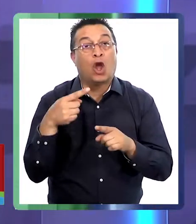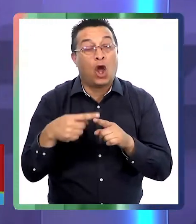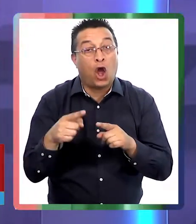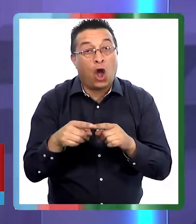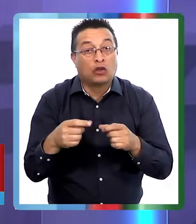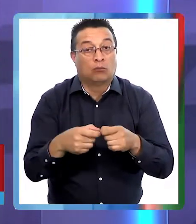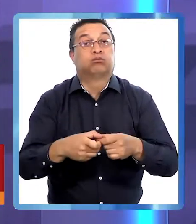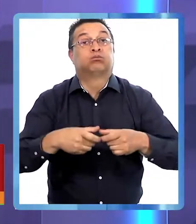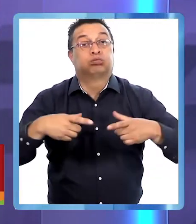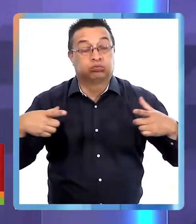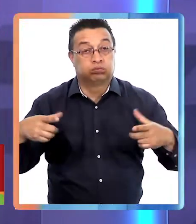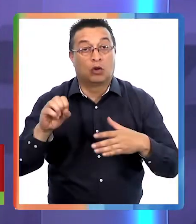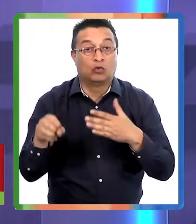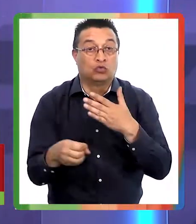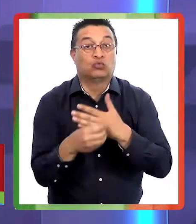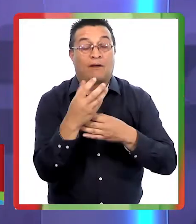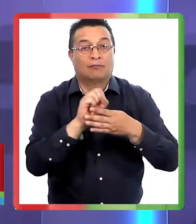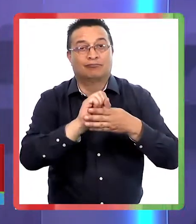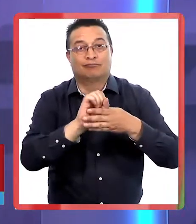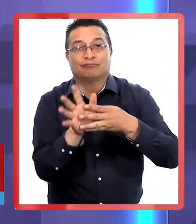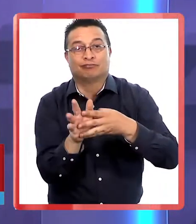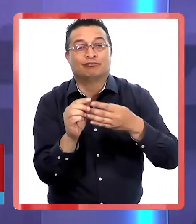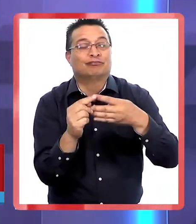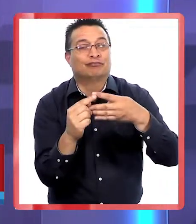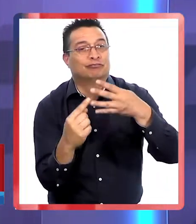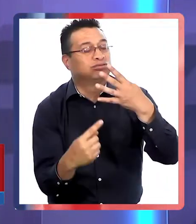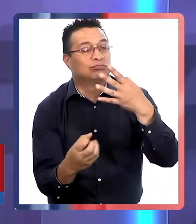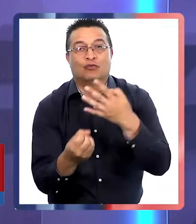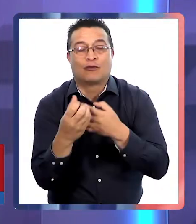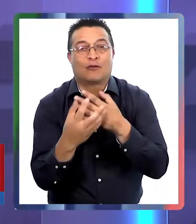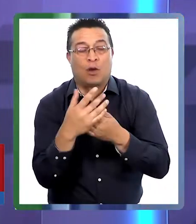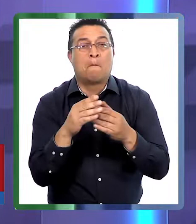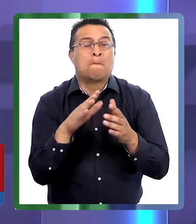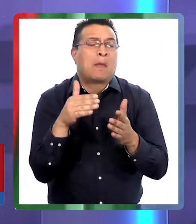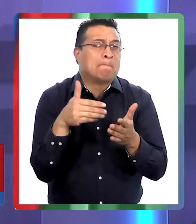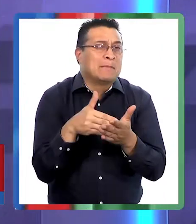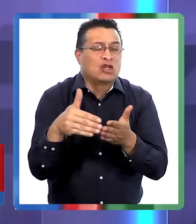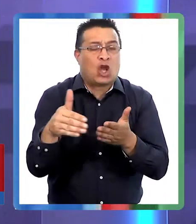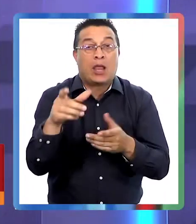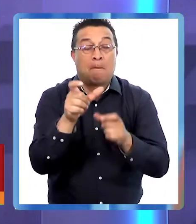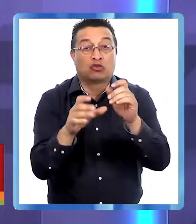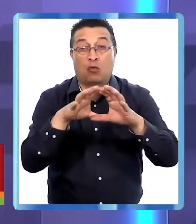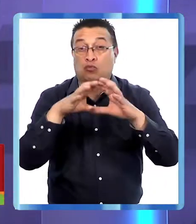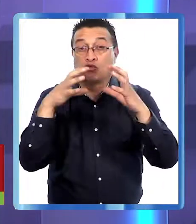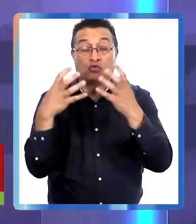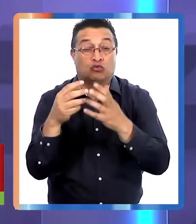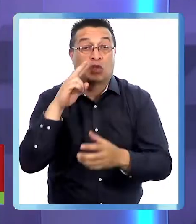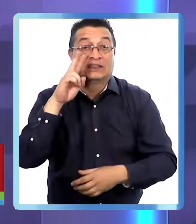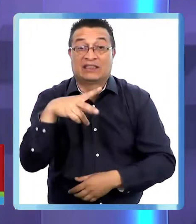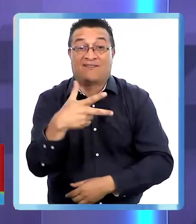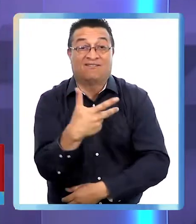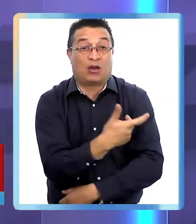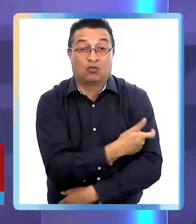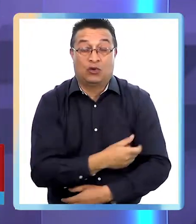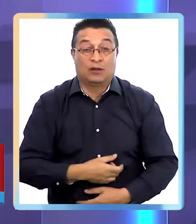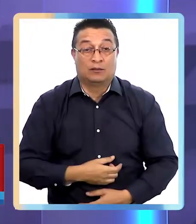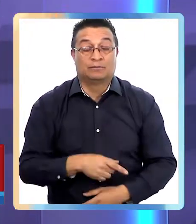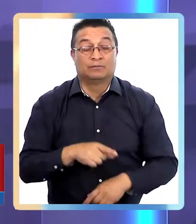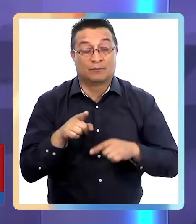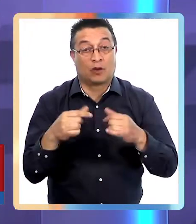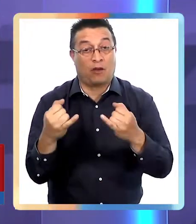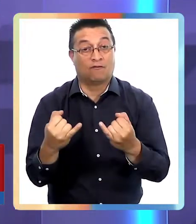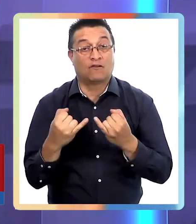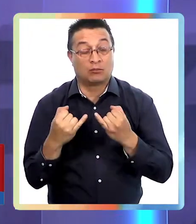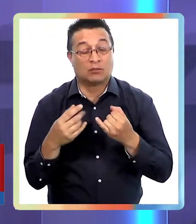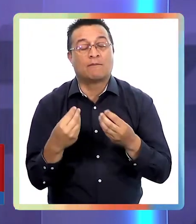fuerte ola porque surgen nuevas variantes y todavía hay cientos de millones de personas en todo el mundo sin vacunas. Con este informe